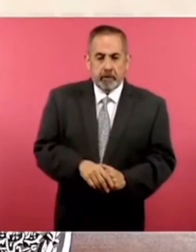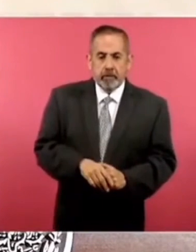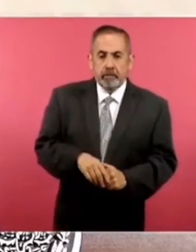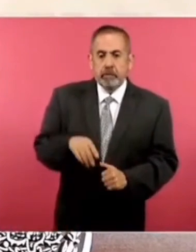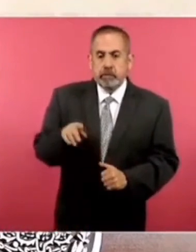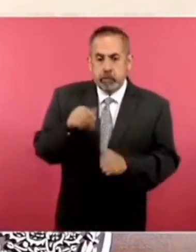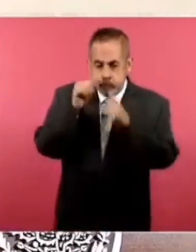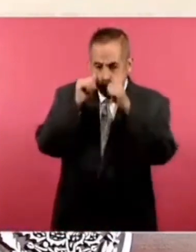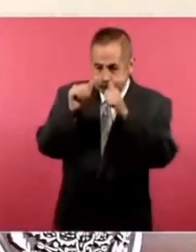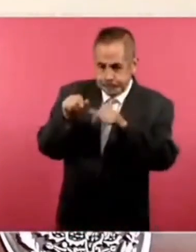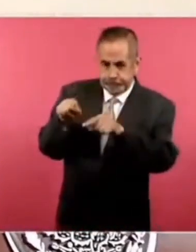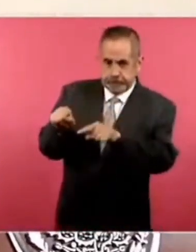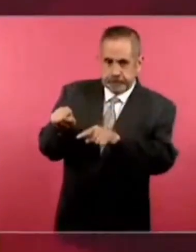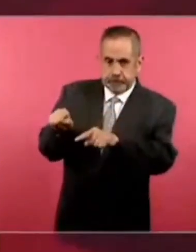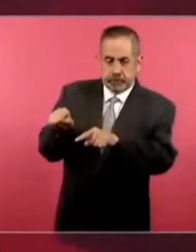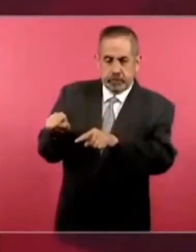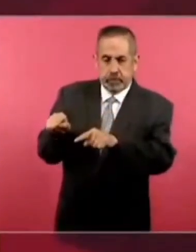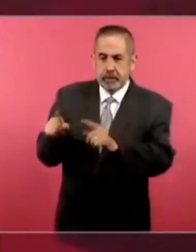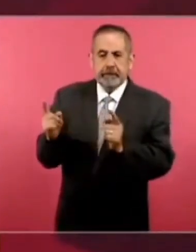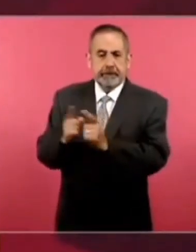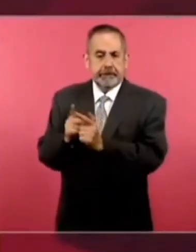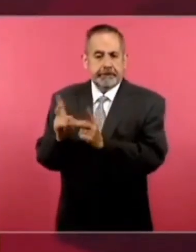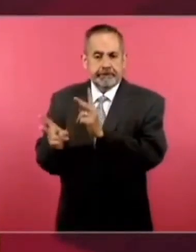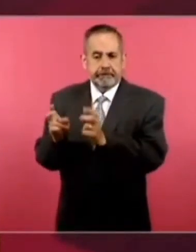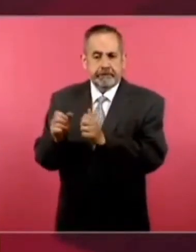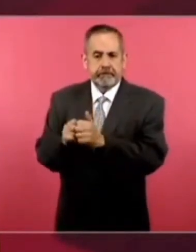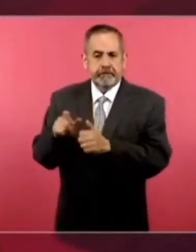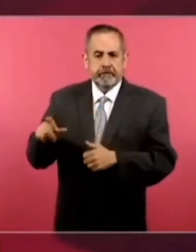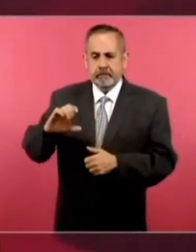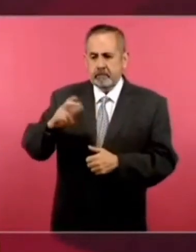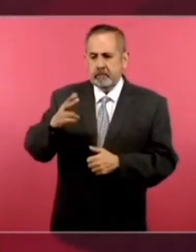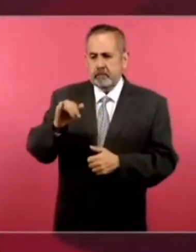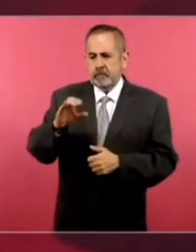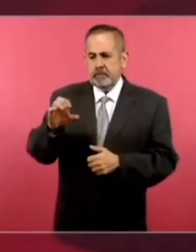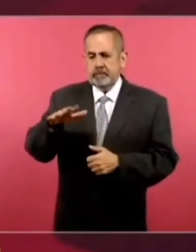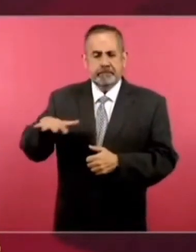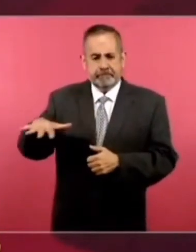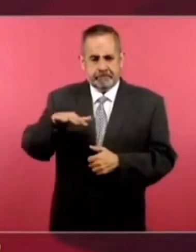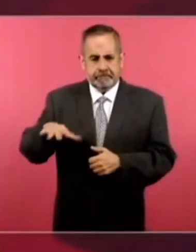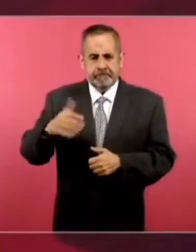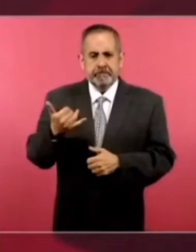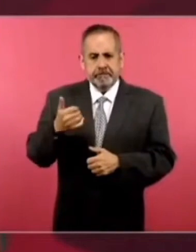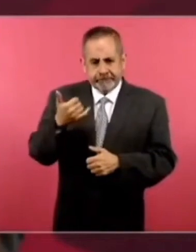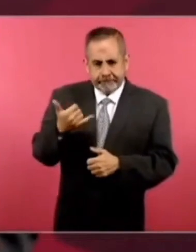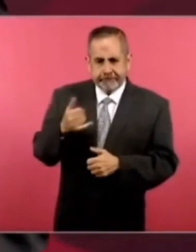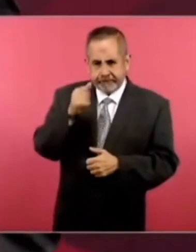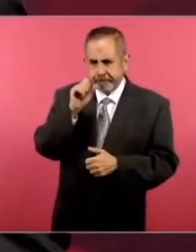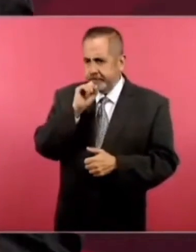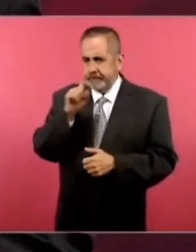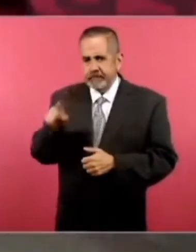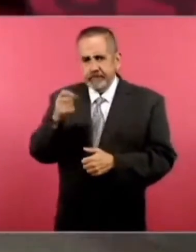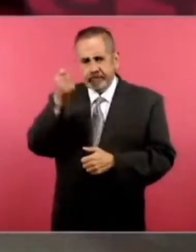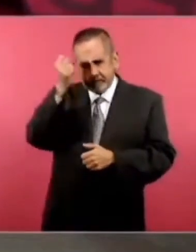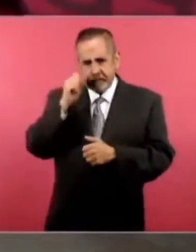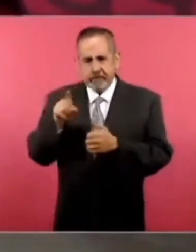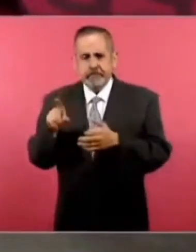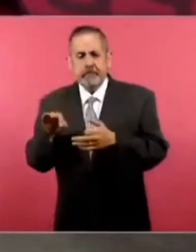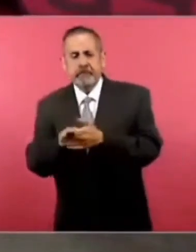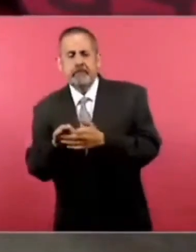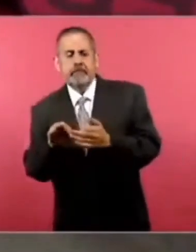atienda a Choi y a Sinaloa de Leyva,